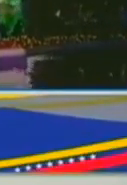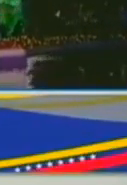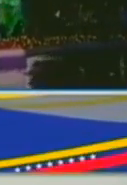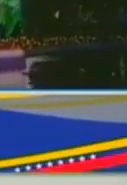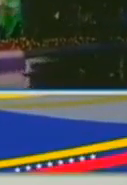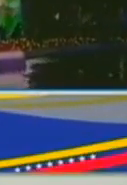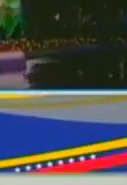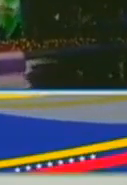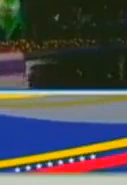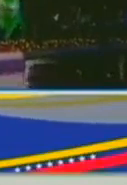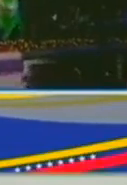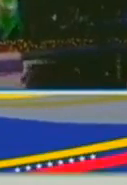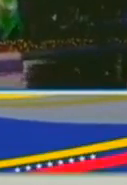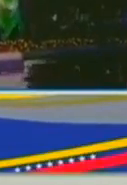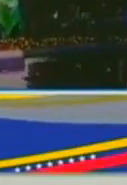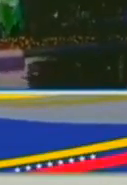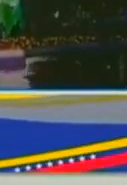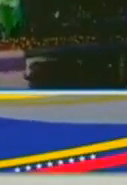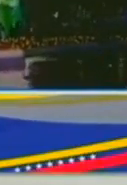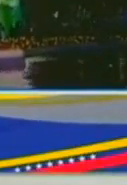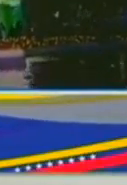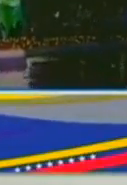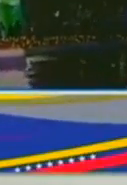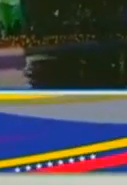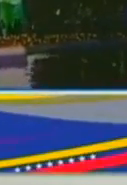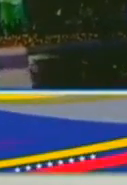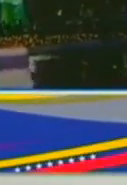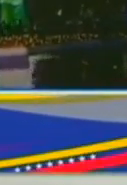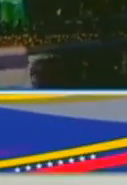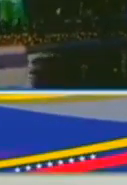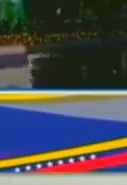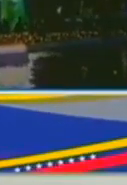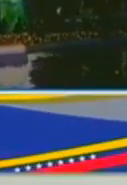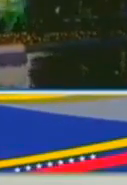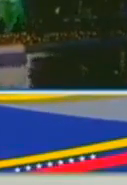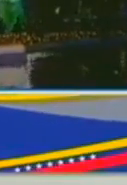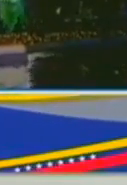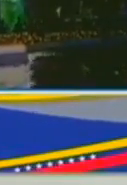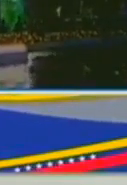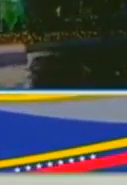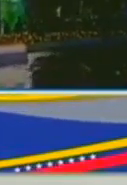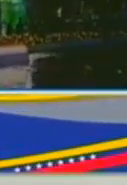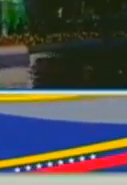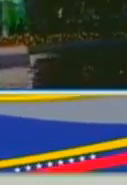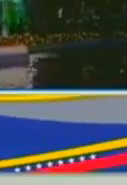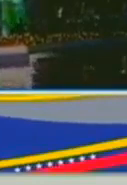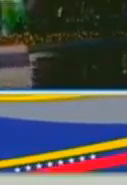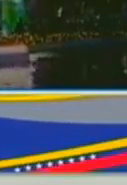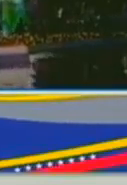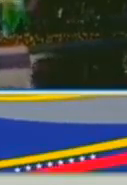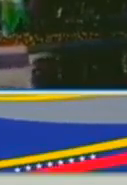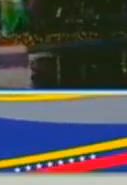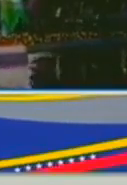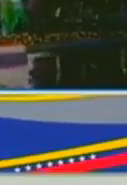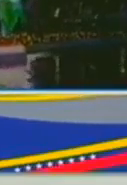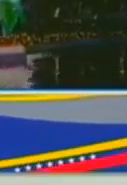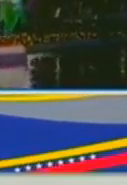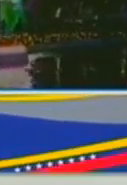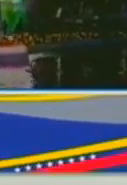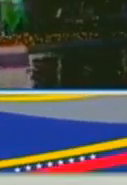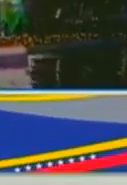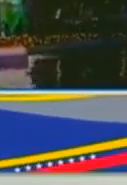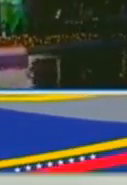cosas hicimos para fundar esta revolución allí en el Zulia, nuestro Zulia amado. De verdad, espectacular.